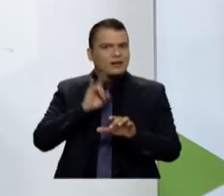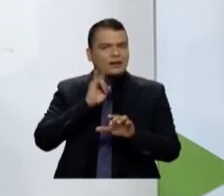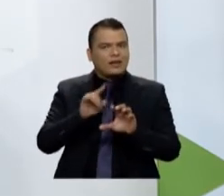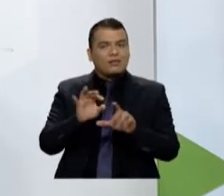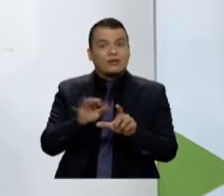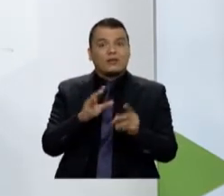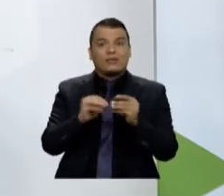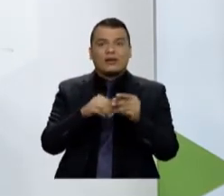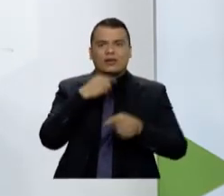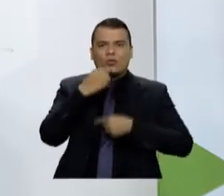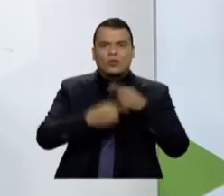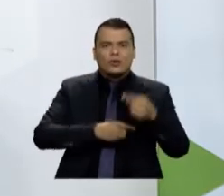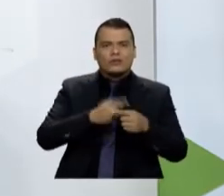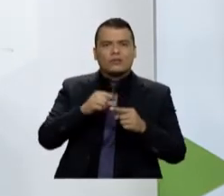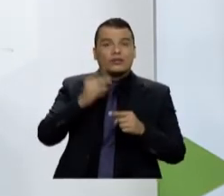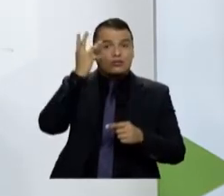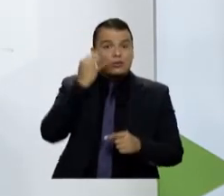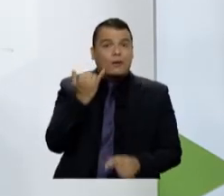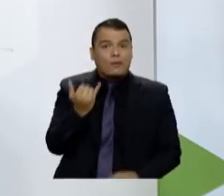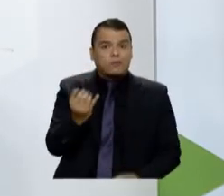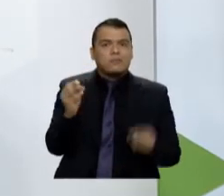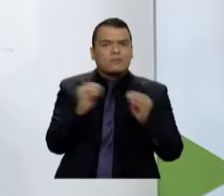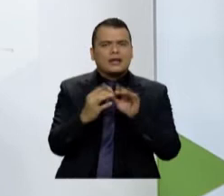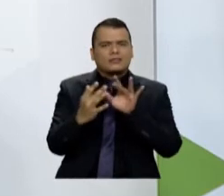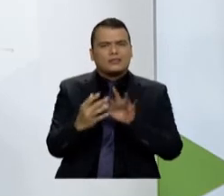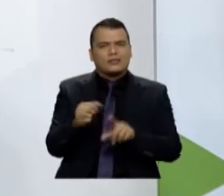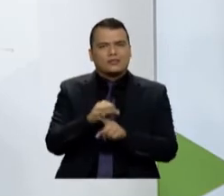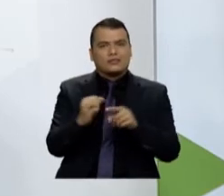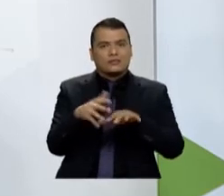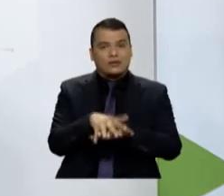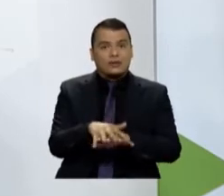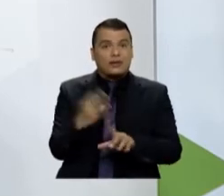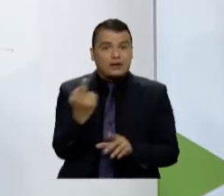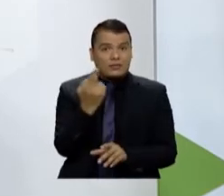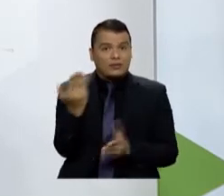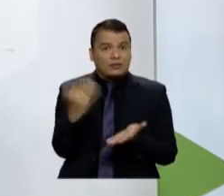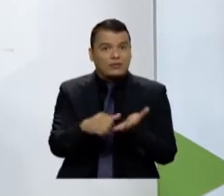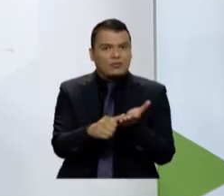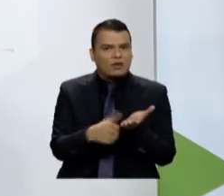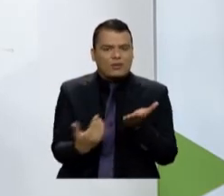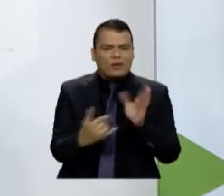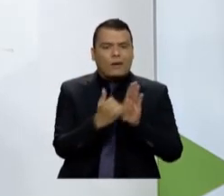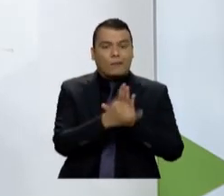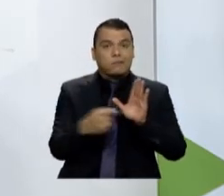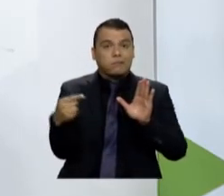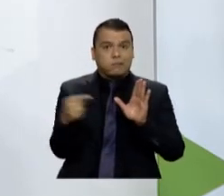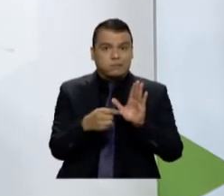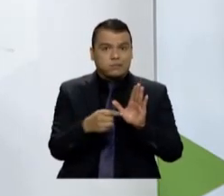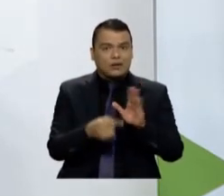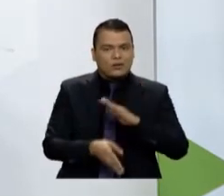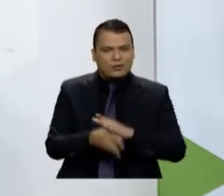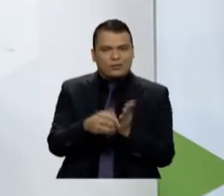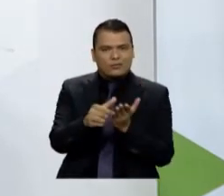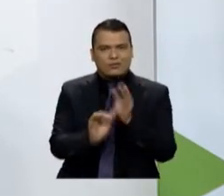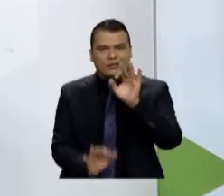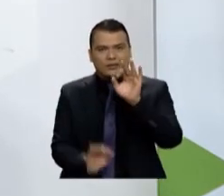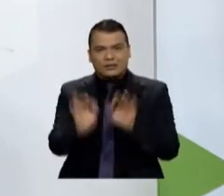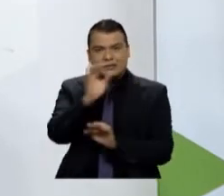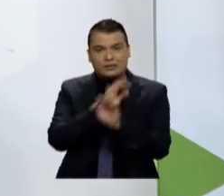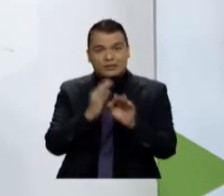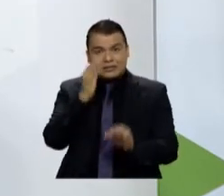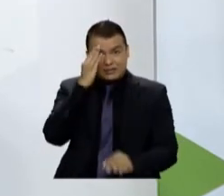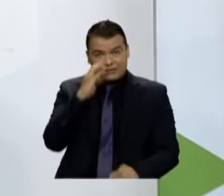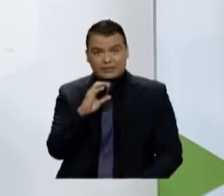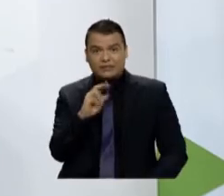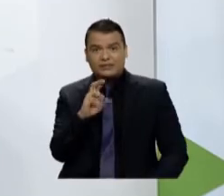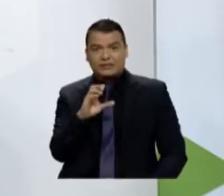Cuentos Verdes y a través de las redes sociales. Pueden volver a ver el informativo o en nuestro canal youtube.com barra informativo CBC. Sigan en Sintonía de Telepacífico